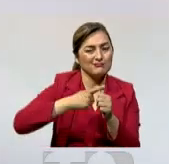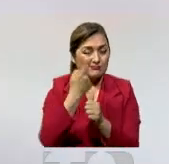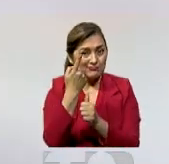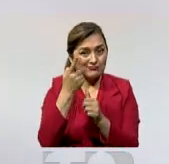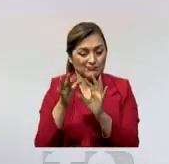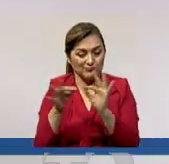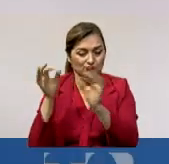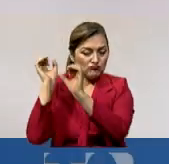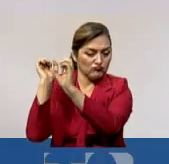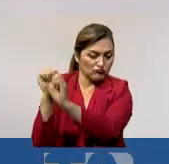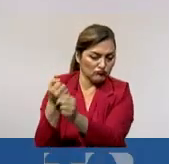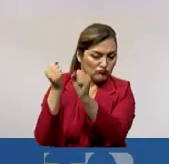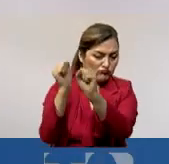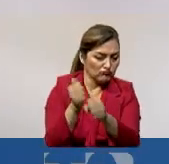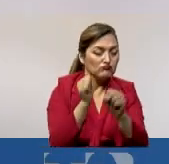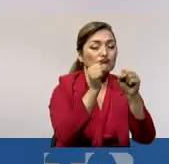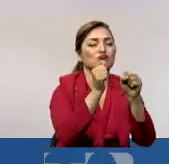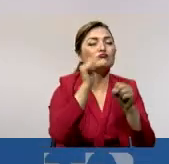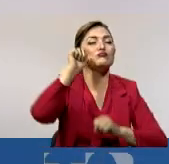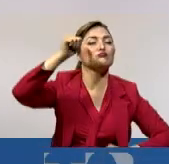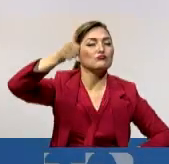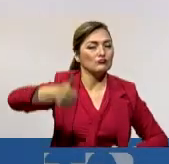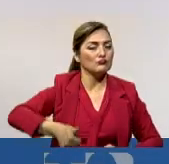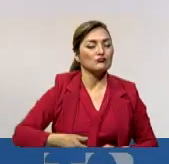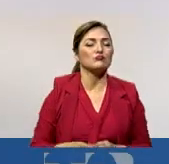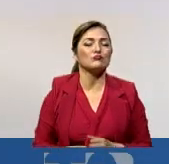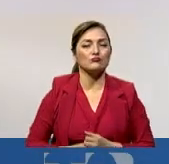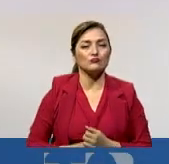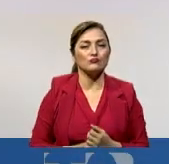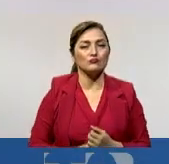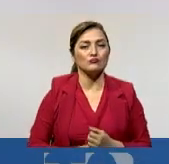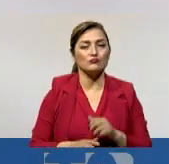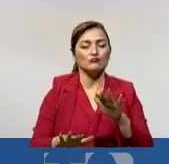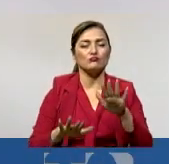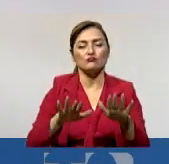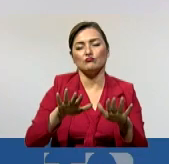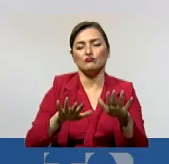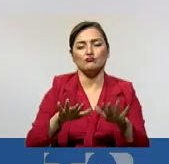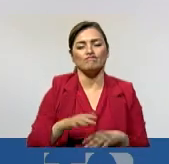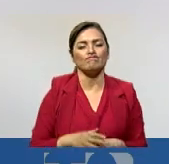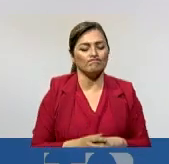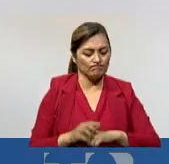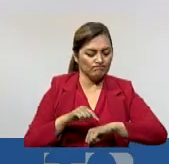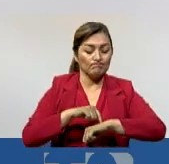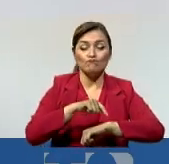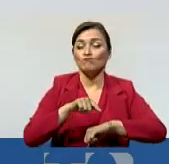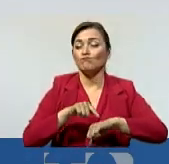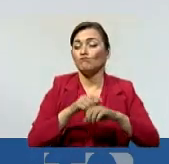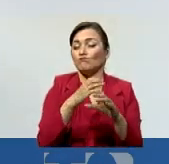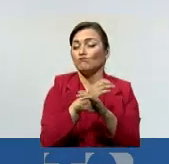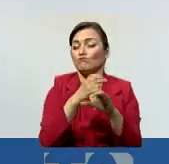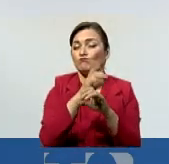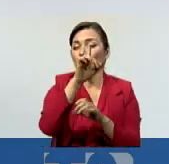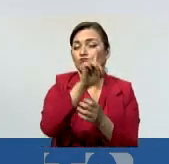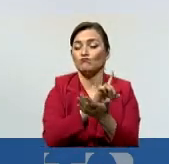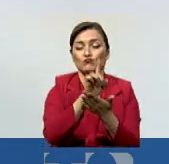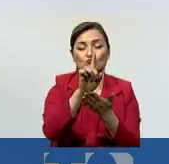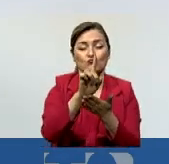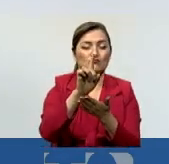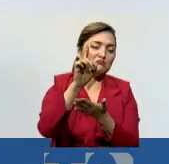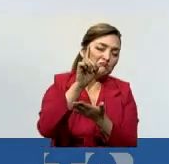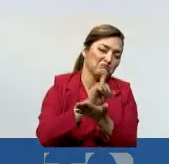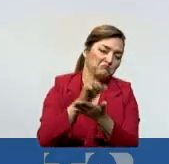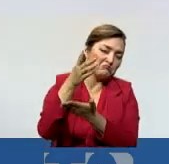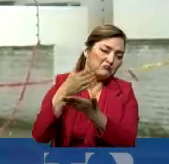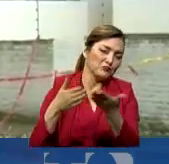baja de la estructura de ellos, vamos a empezar el día de mañana. Tienen aproximadamente la duración de tiempo estimado entre una semana y